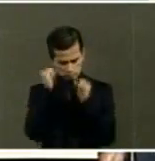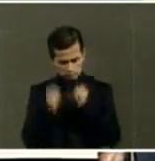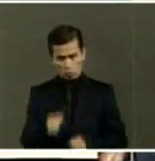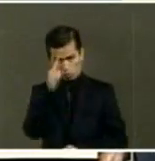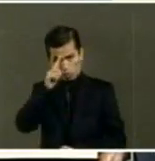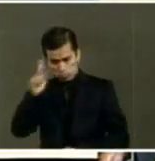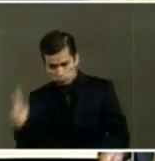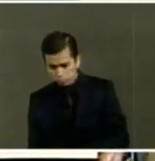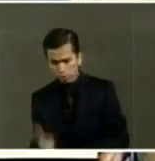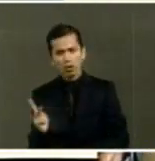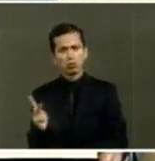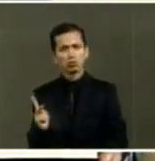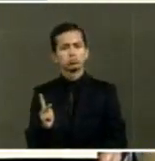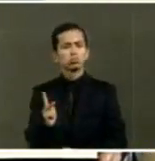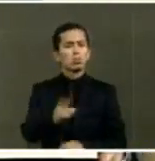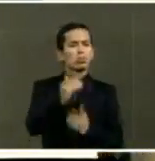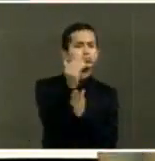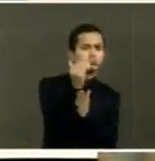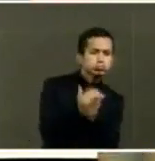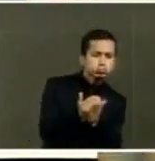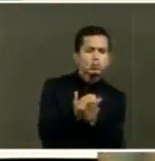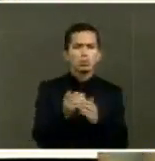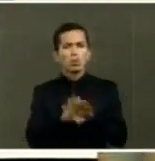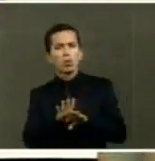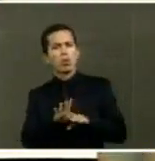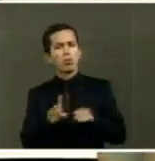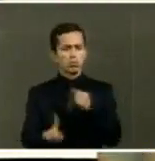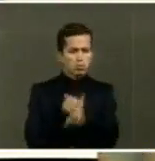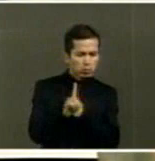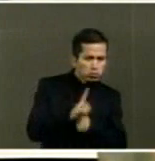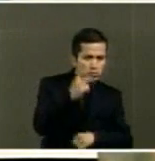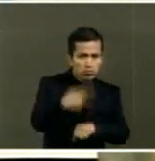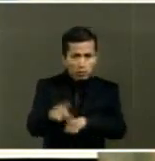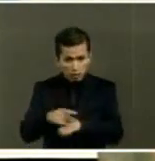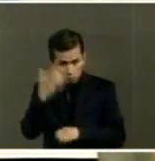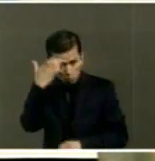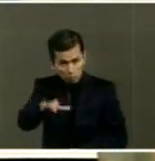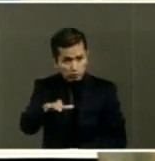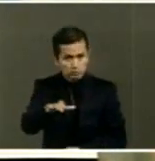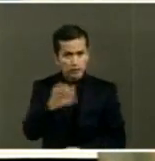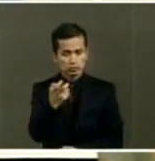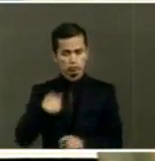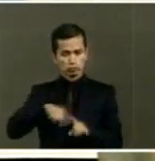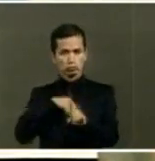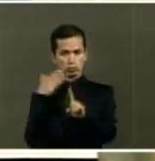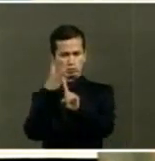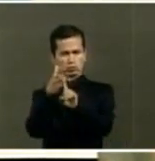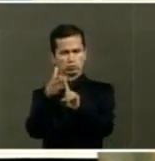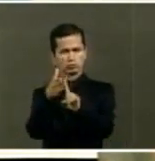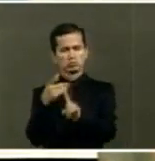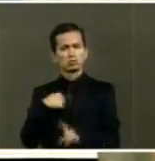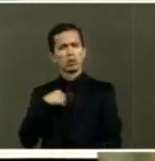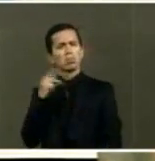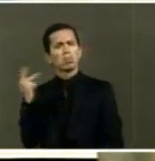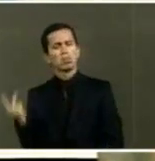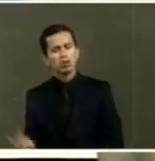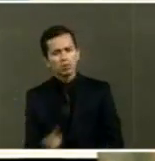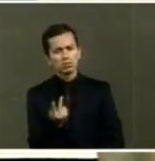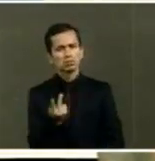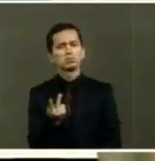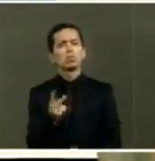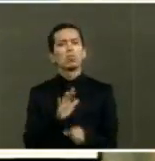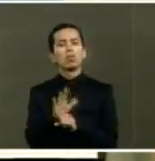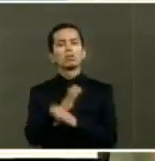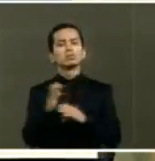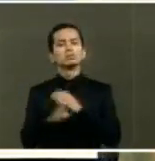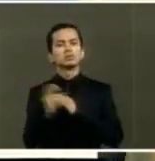violencia. Esa es nuestra meta. Y yo me pregunto, al igual que muchos de ustedes, ¿qué necesitamos para lograrlo? Y